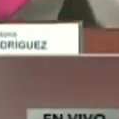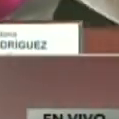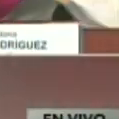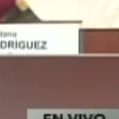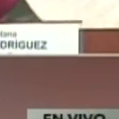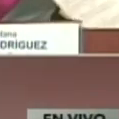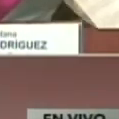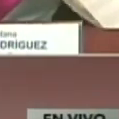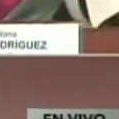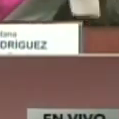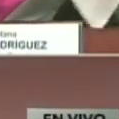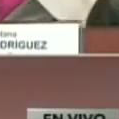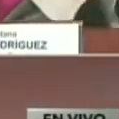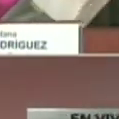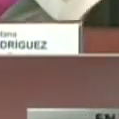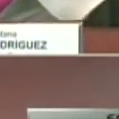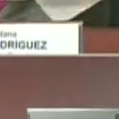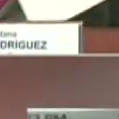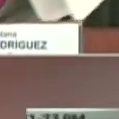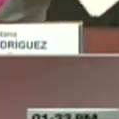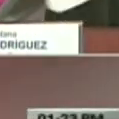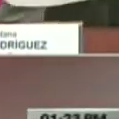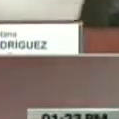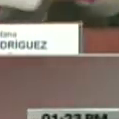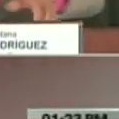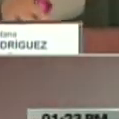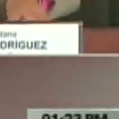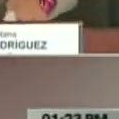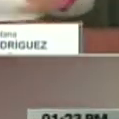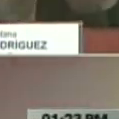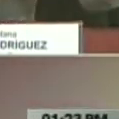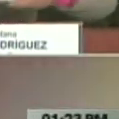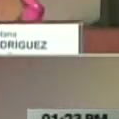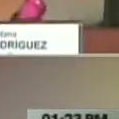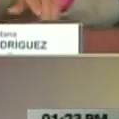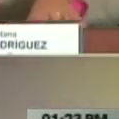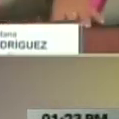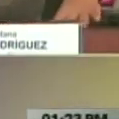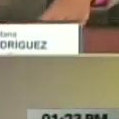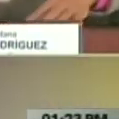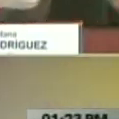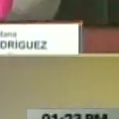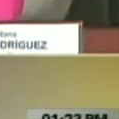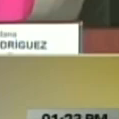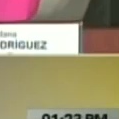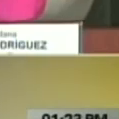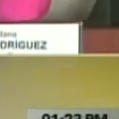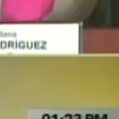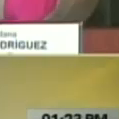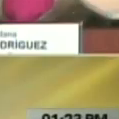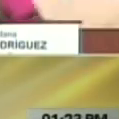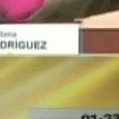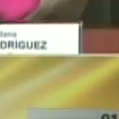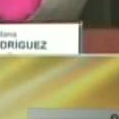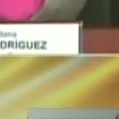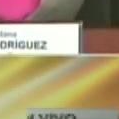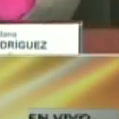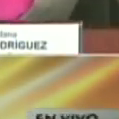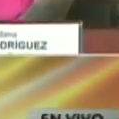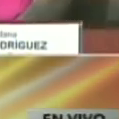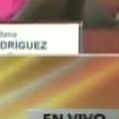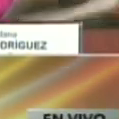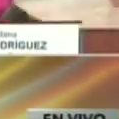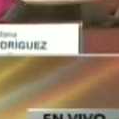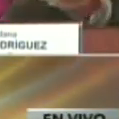Son las declaraciones de la canciller Delcy Rodríguez en respuesta a la situación que enfrenta Venezuela respecto a las acciones generadas por